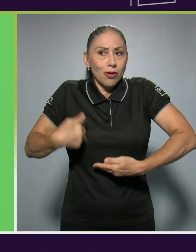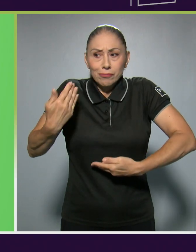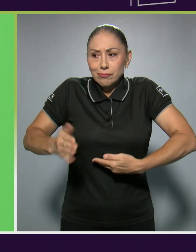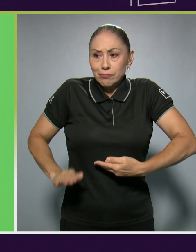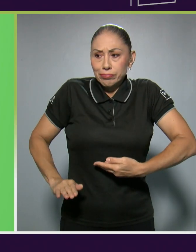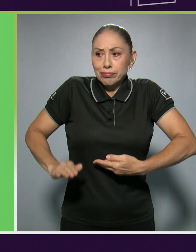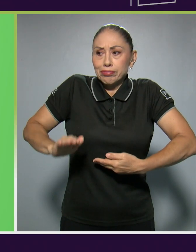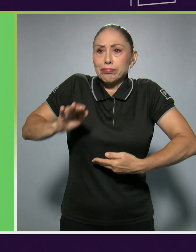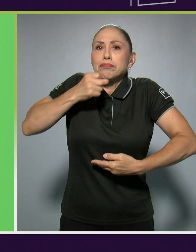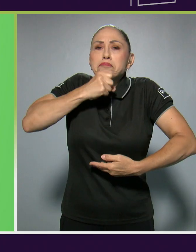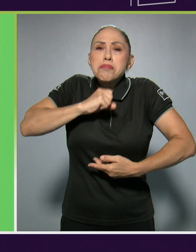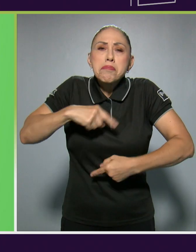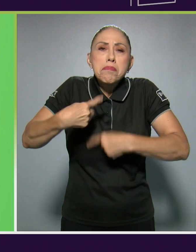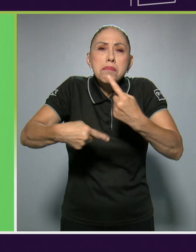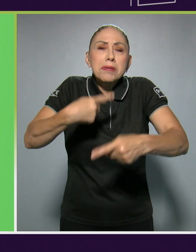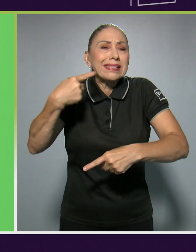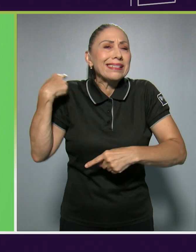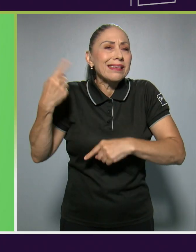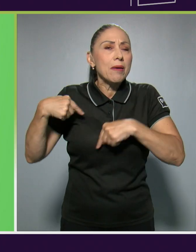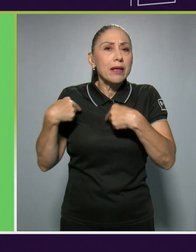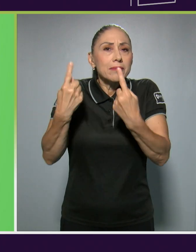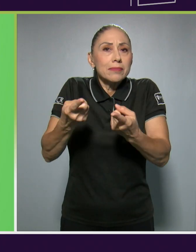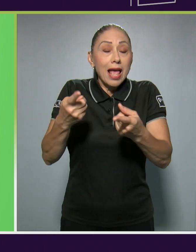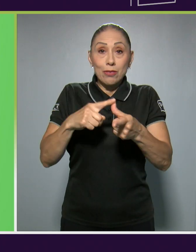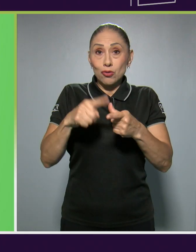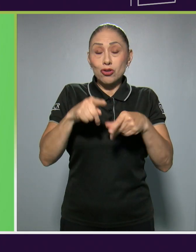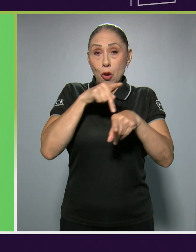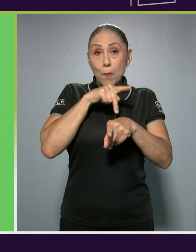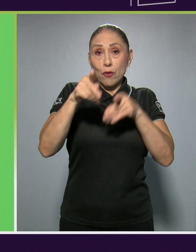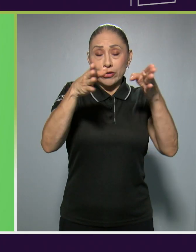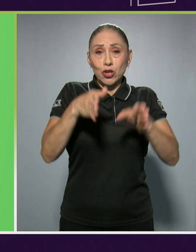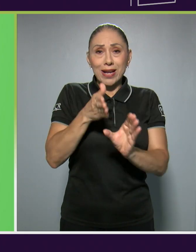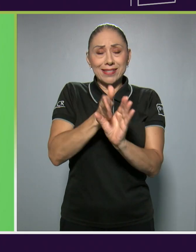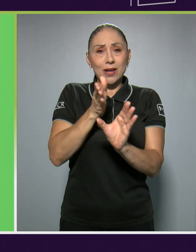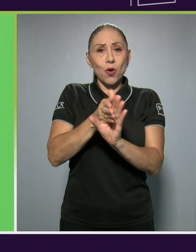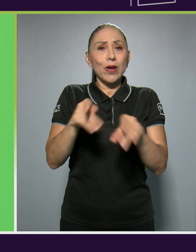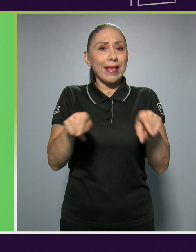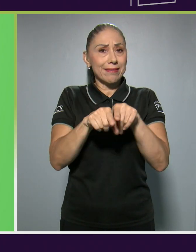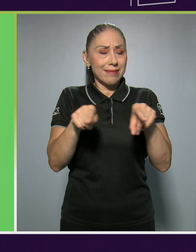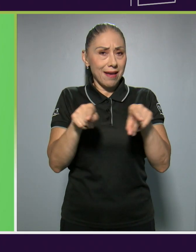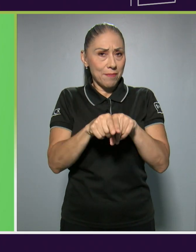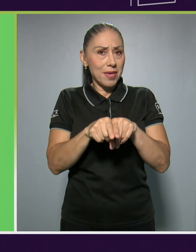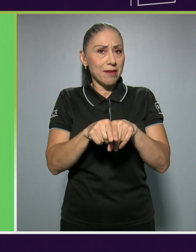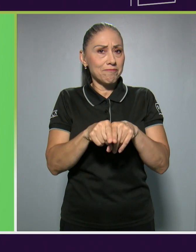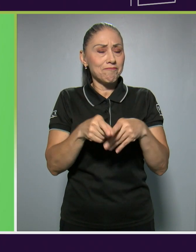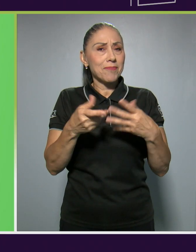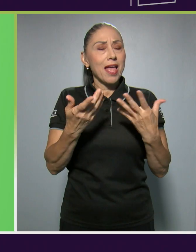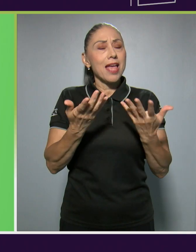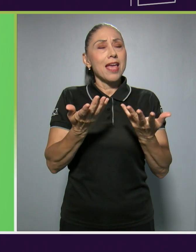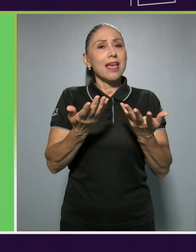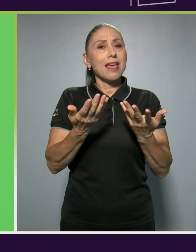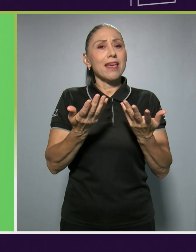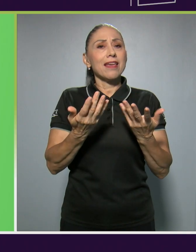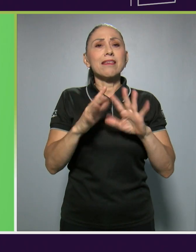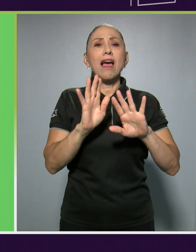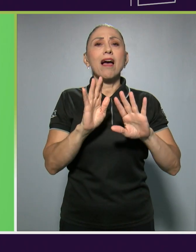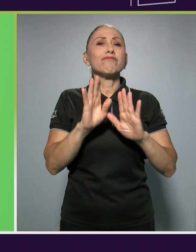los profesionales en psicología, en este caso en particular, también dejemos de lado esos